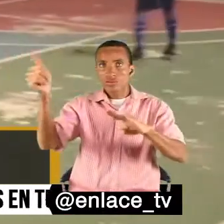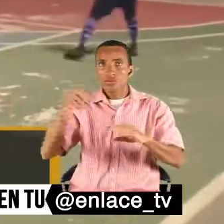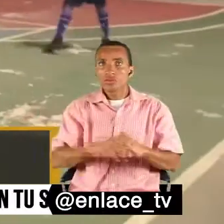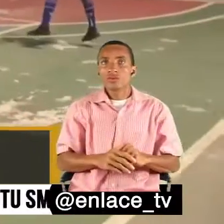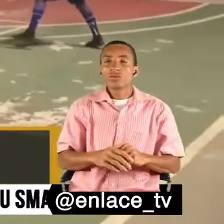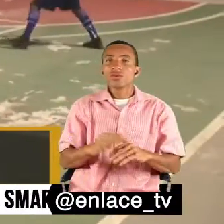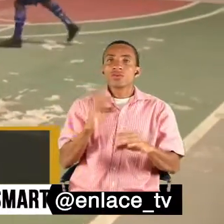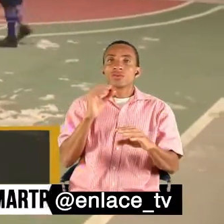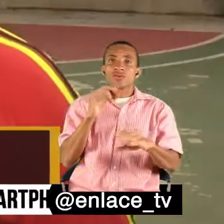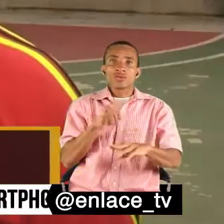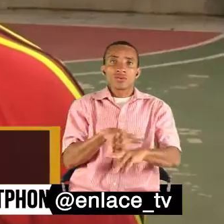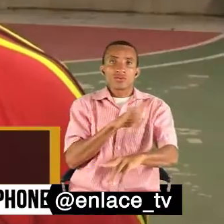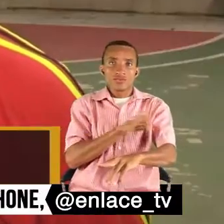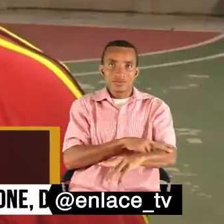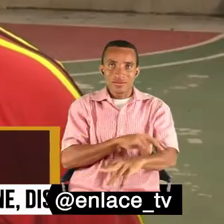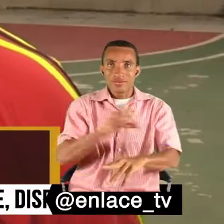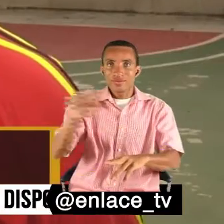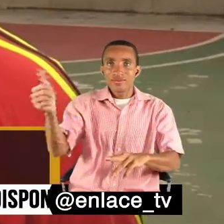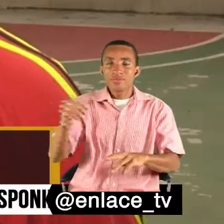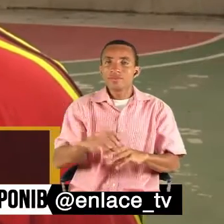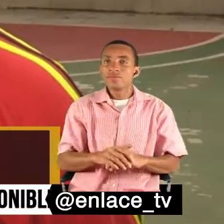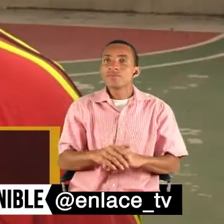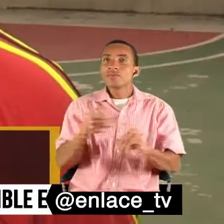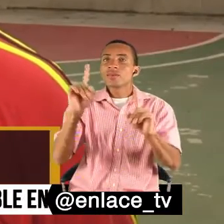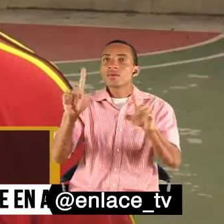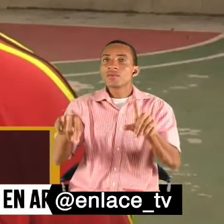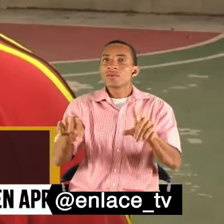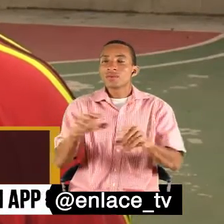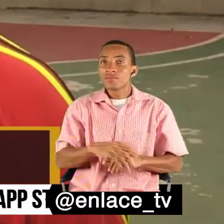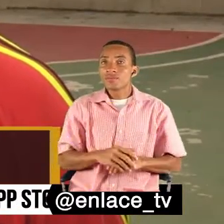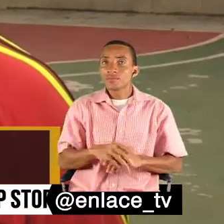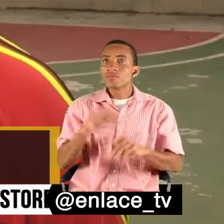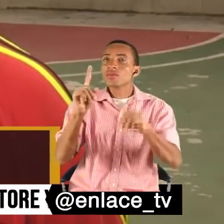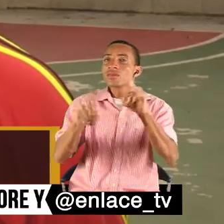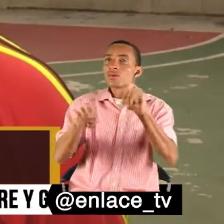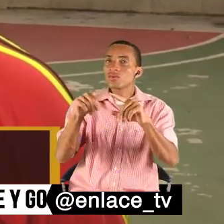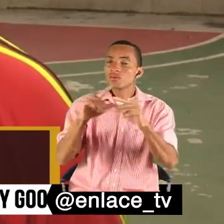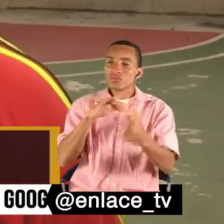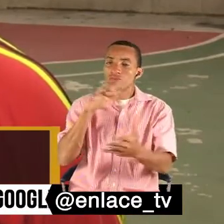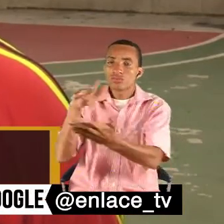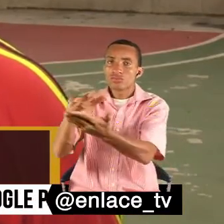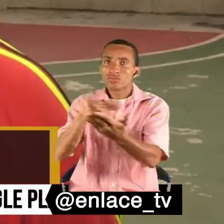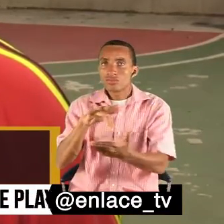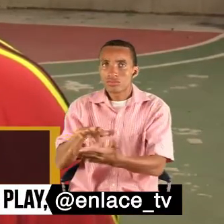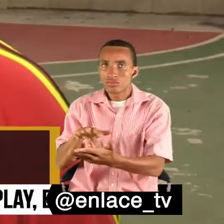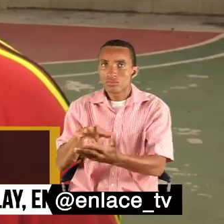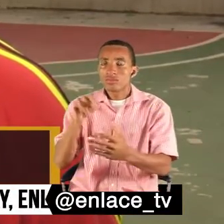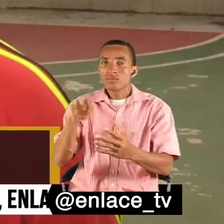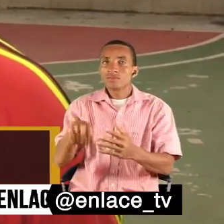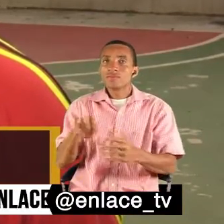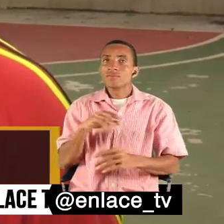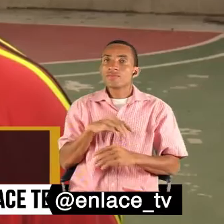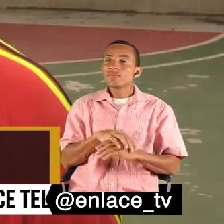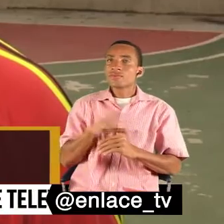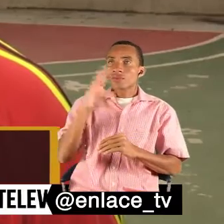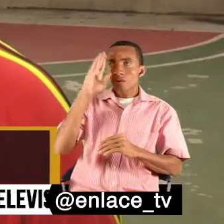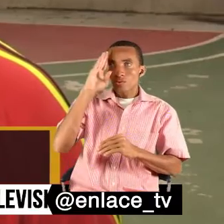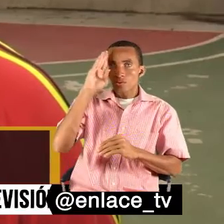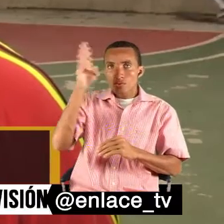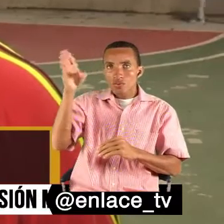sus mejores jugadas. Tenemos los jugadores que participaron en el equipo Barranca Bermeja Ciudad Futuro, el